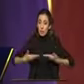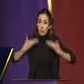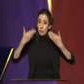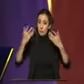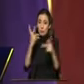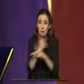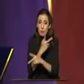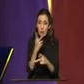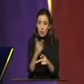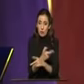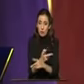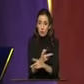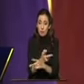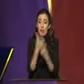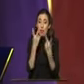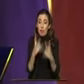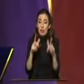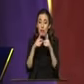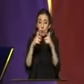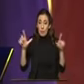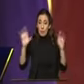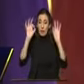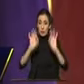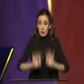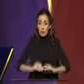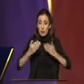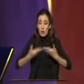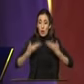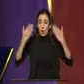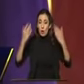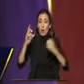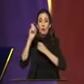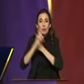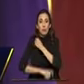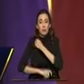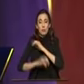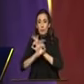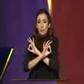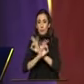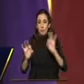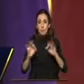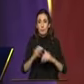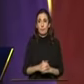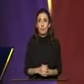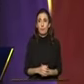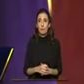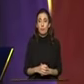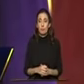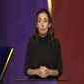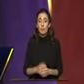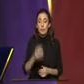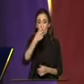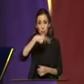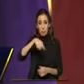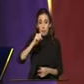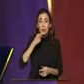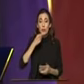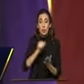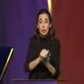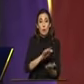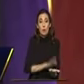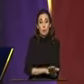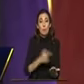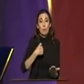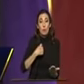peligrosa. La privación de libertad por aquello es un castigo desproporcionado. Por eso propondré que